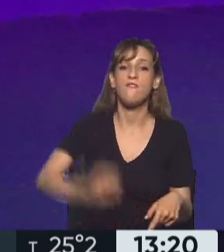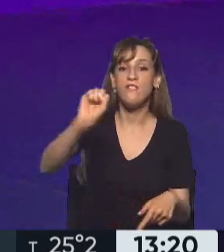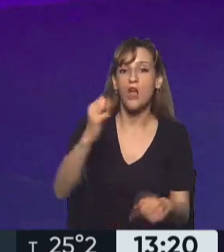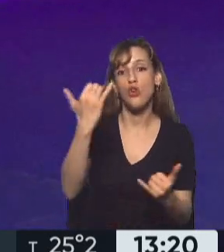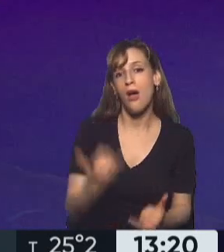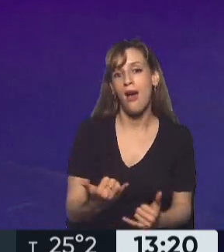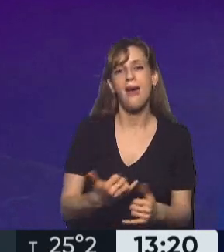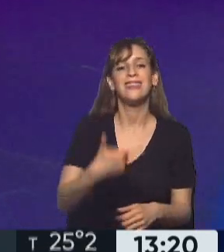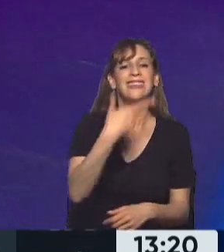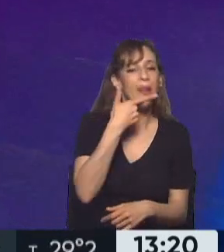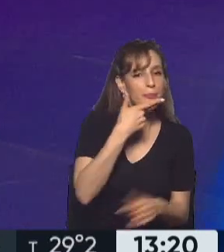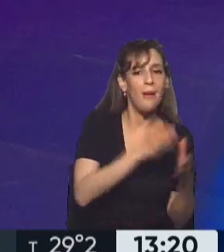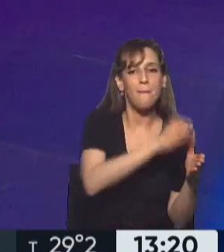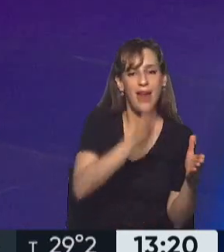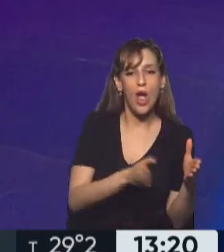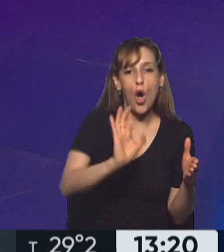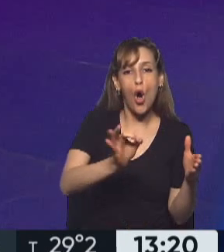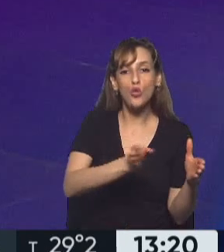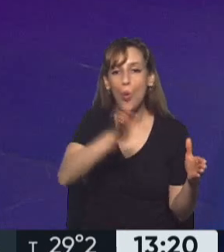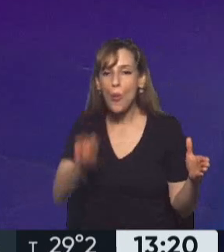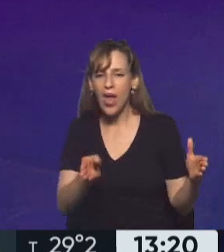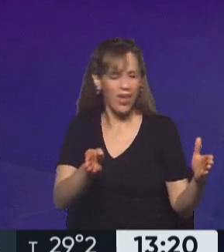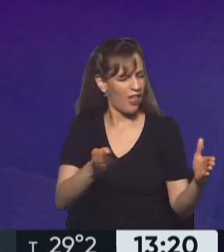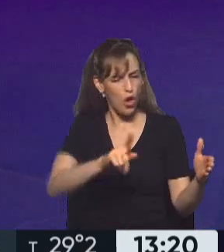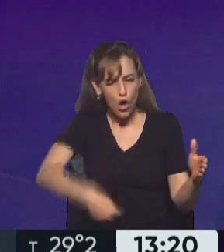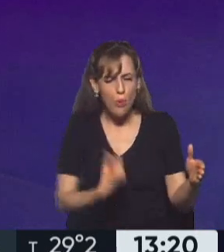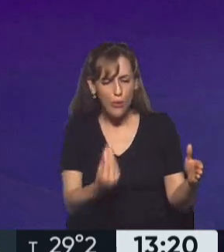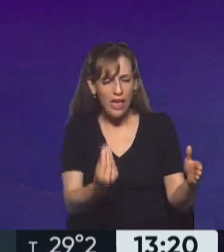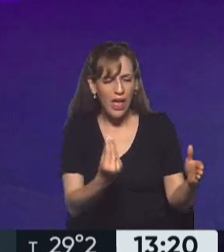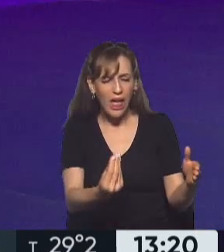caso de septiembre, en el caso de octubre, que no tenía relación, no tenía